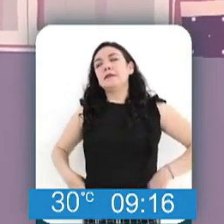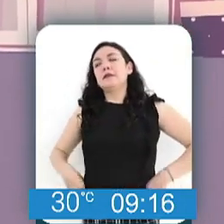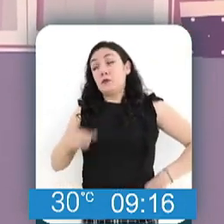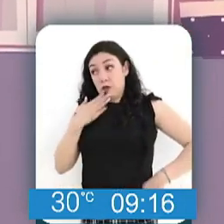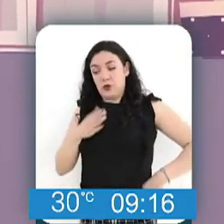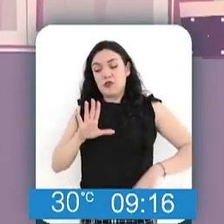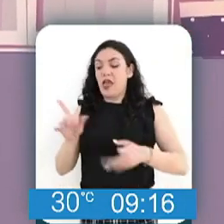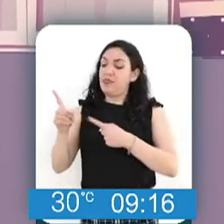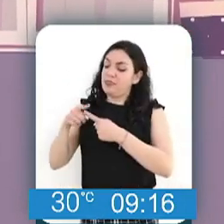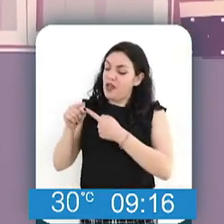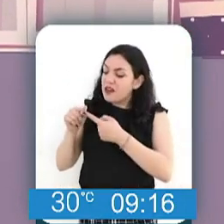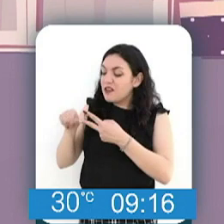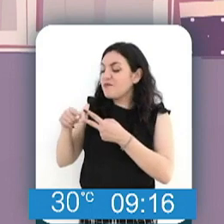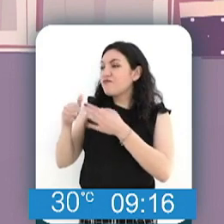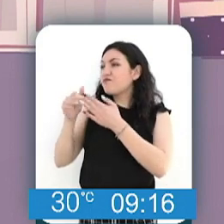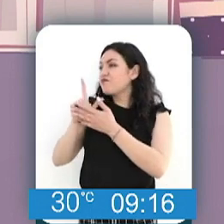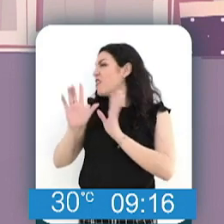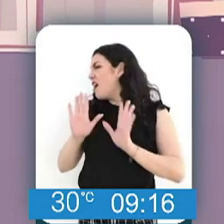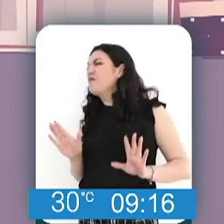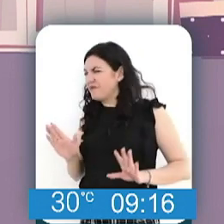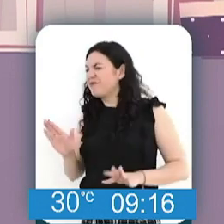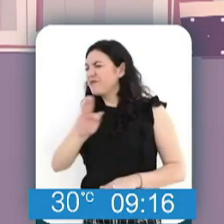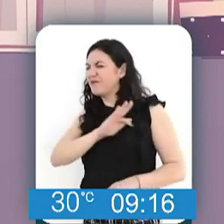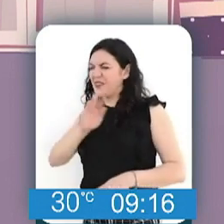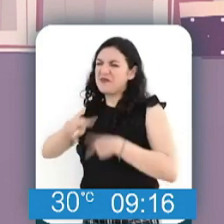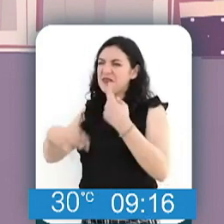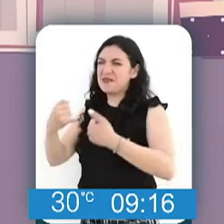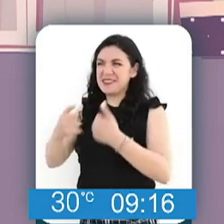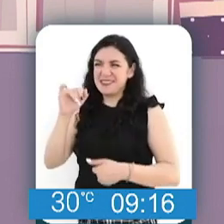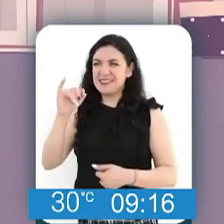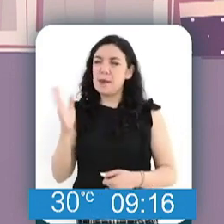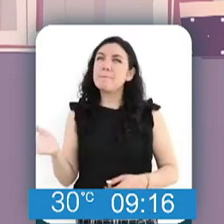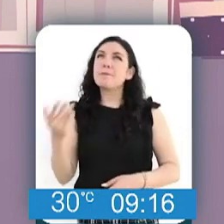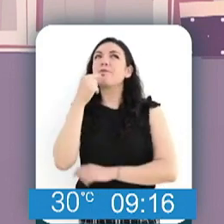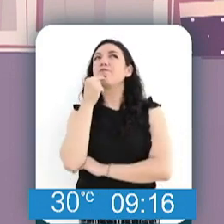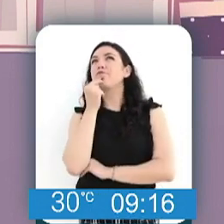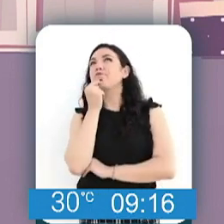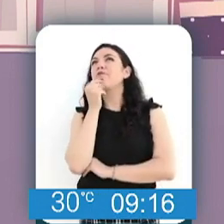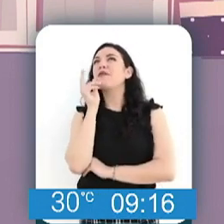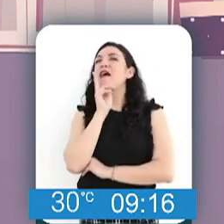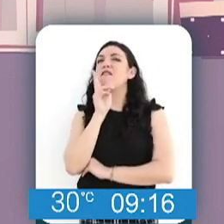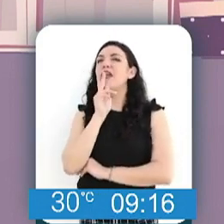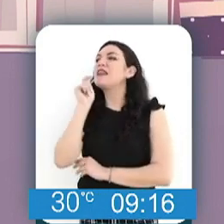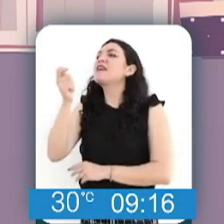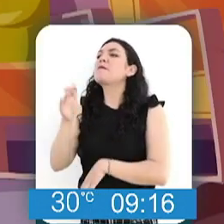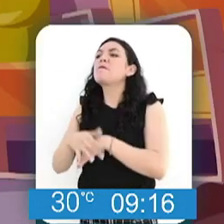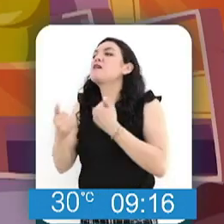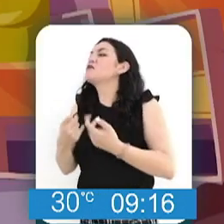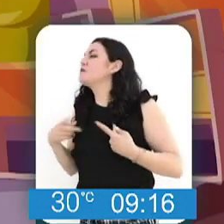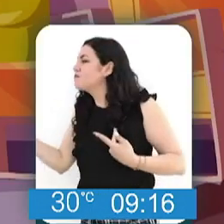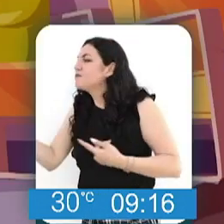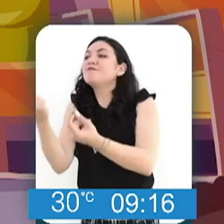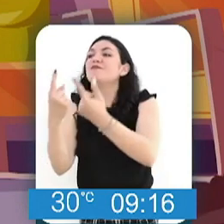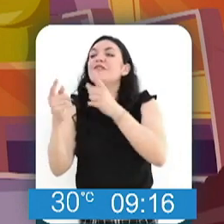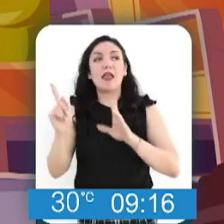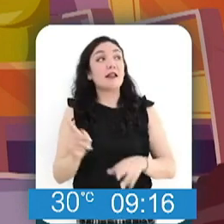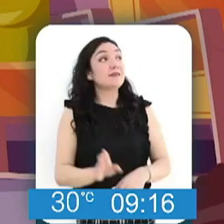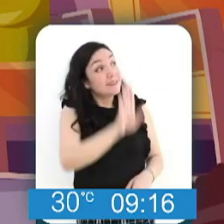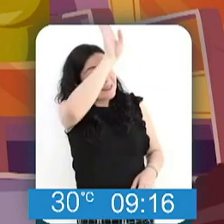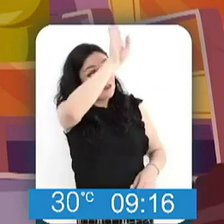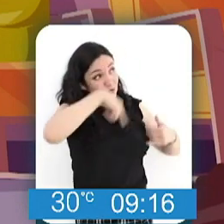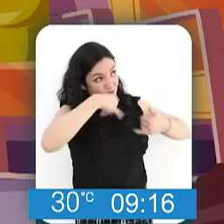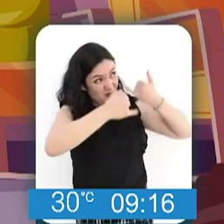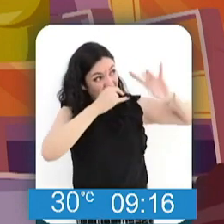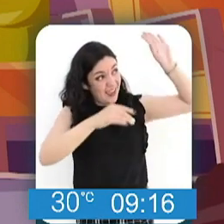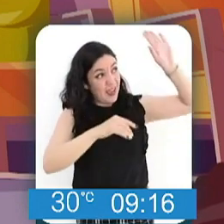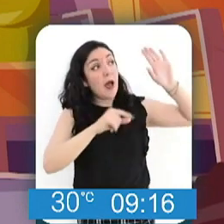tarea y arreglamos la casa. Creo que nos lo merecemos. A ver, ¿quién más quiere jugar al lobo? Yo juego. Nada más